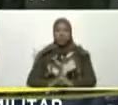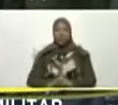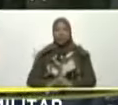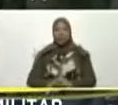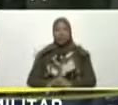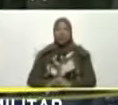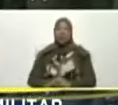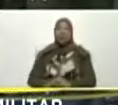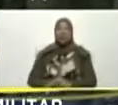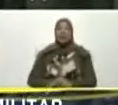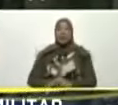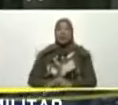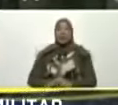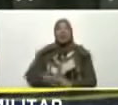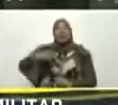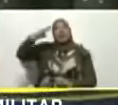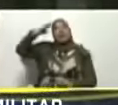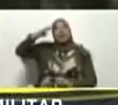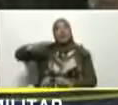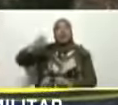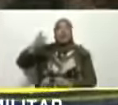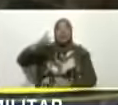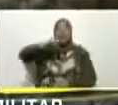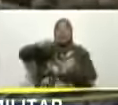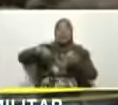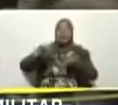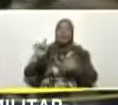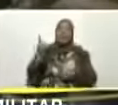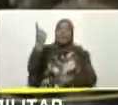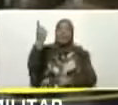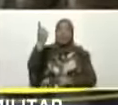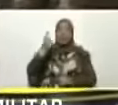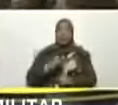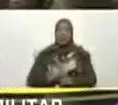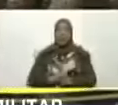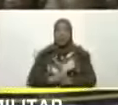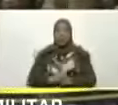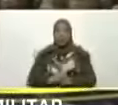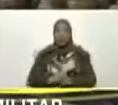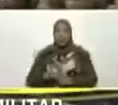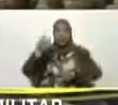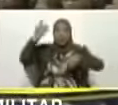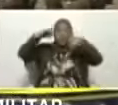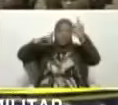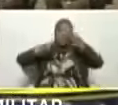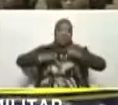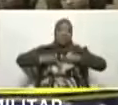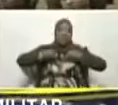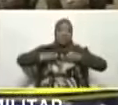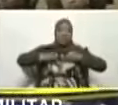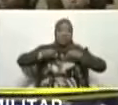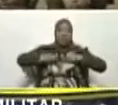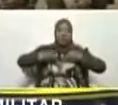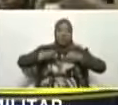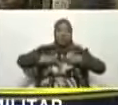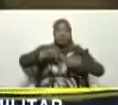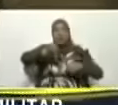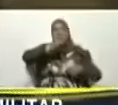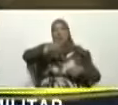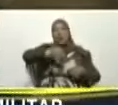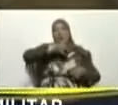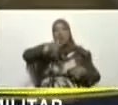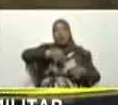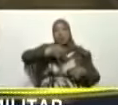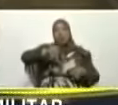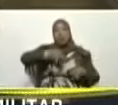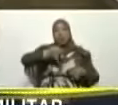A la jerarquía de sargento mayor de primera. Chávez vive. La patria sigue. Buenas tardes, mi comandante jefe. Buenas